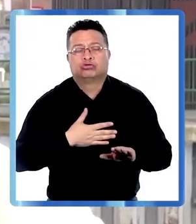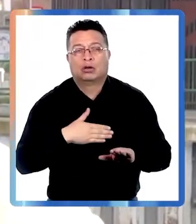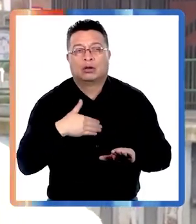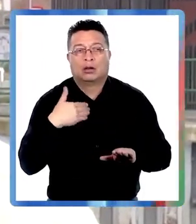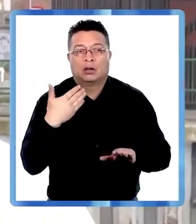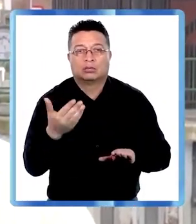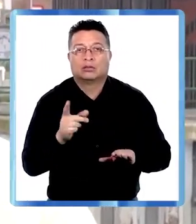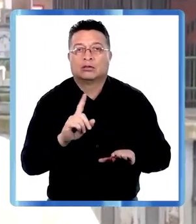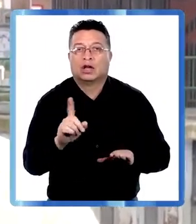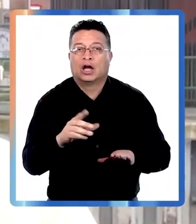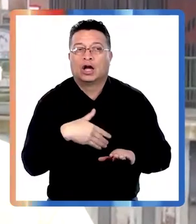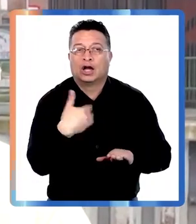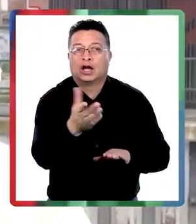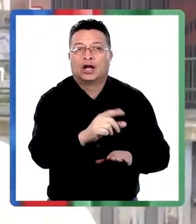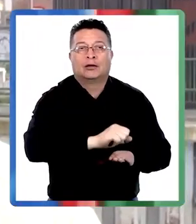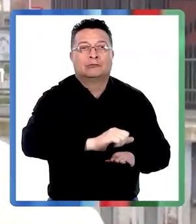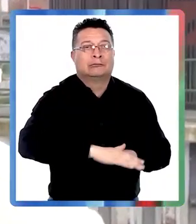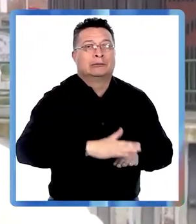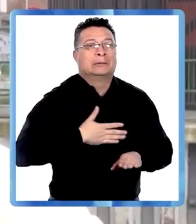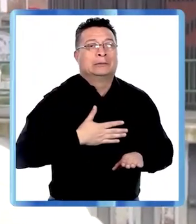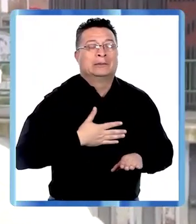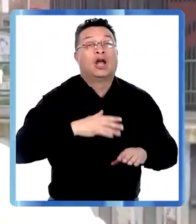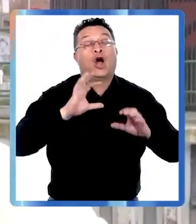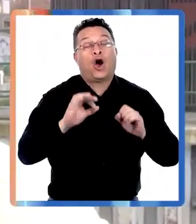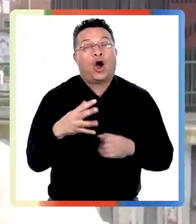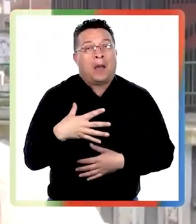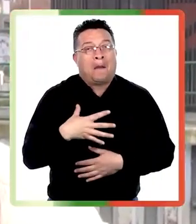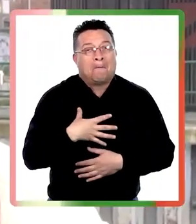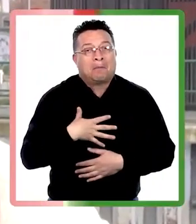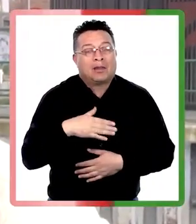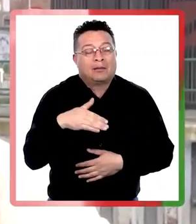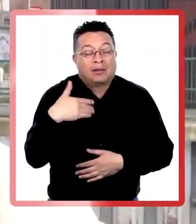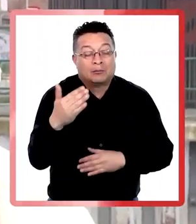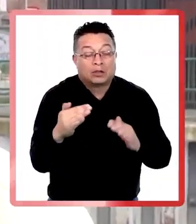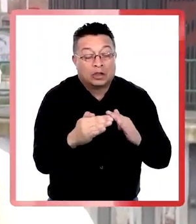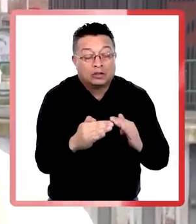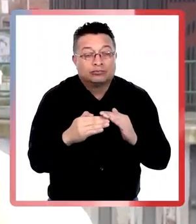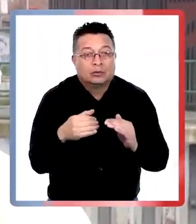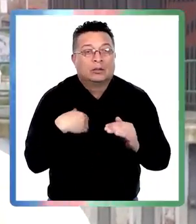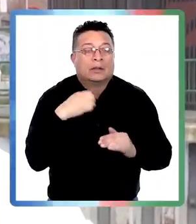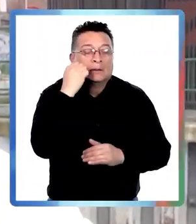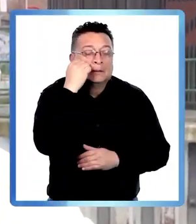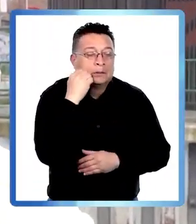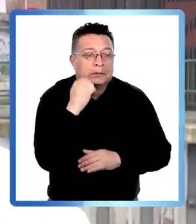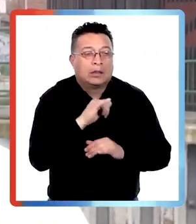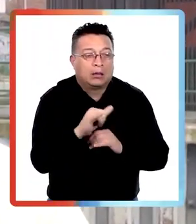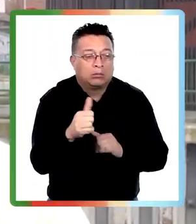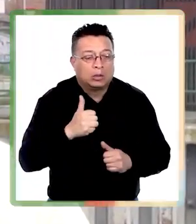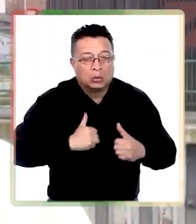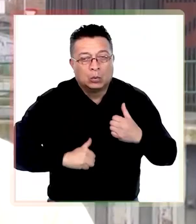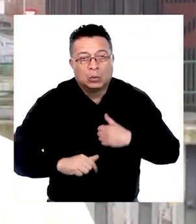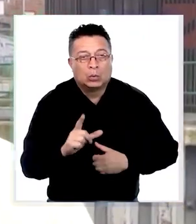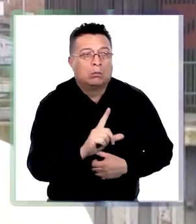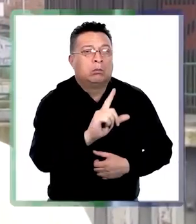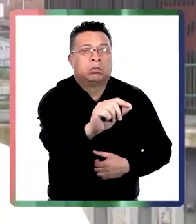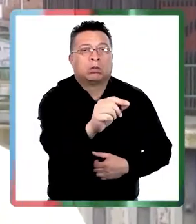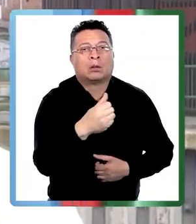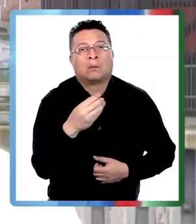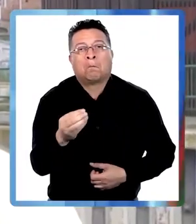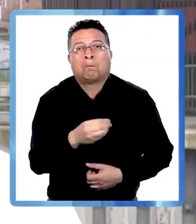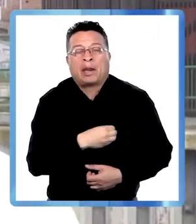temporal finalmente llegan a adoptar a estos perros o que también les da miedo llegar a ser hogar temporal por lo mismo, por encariñarse y después